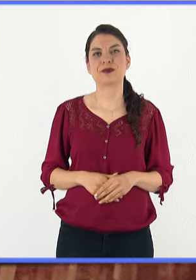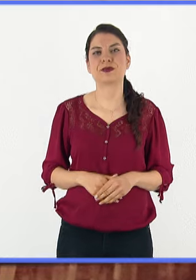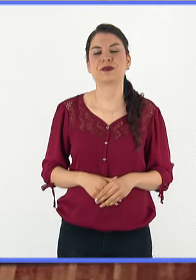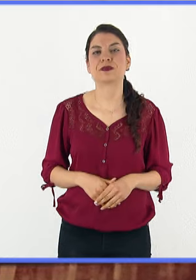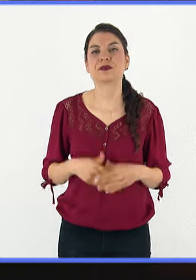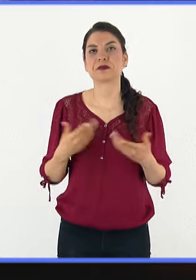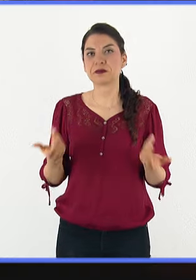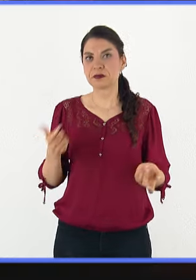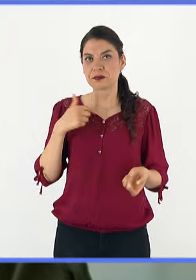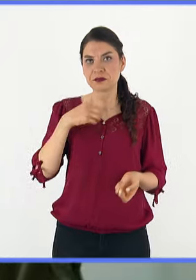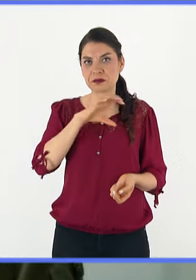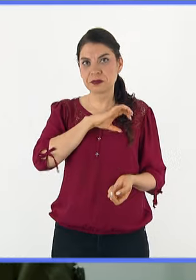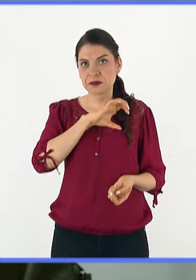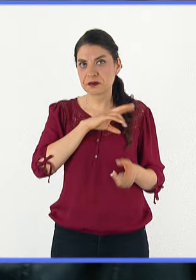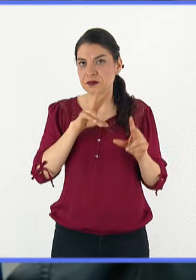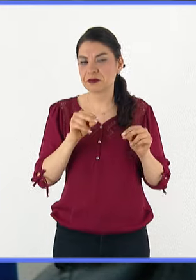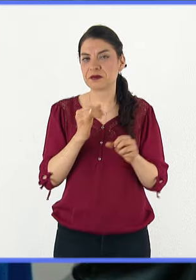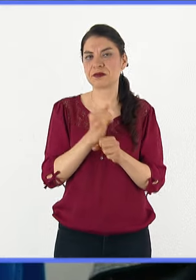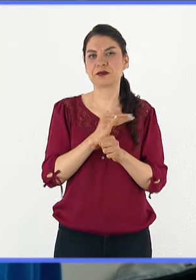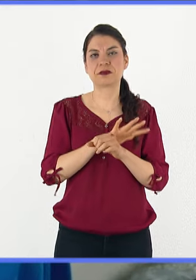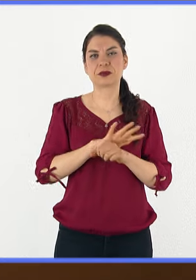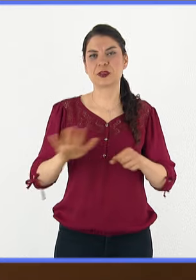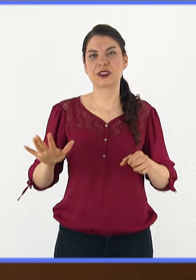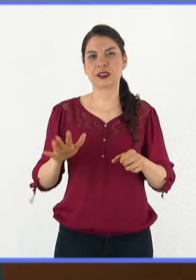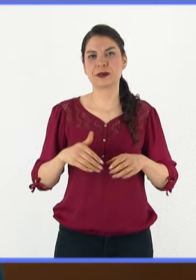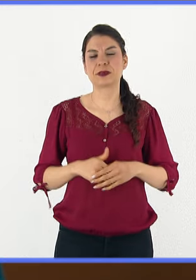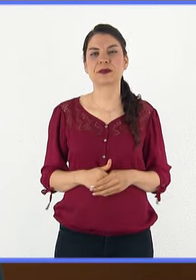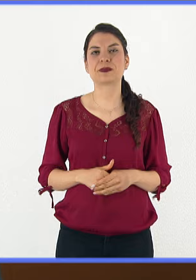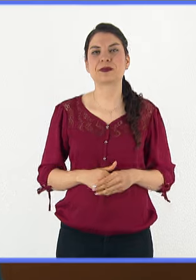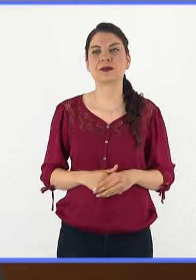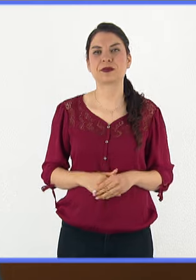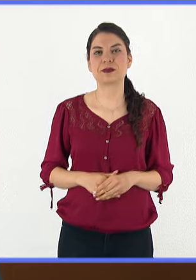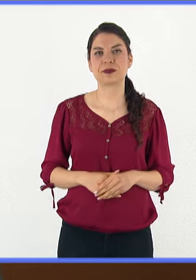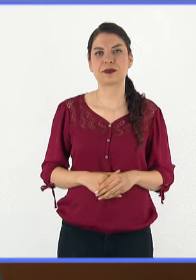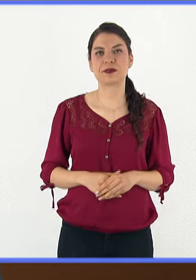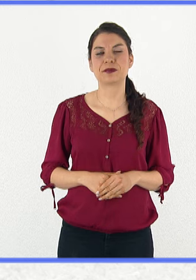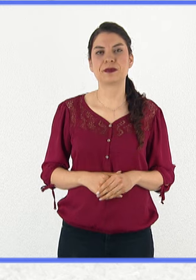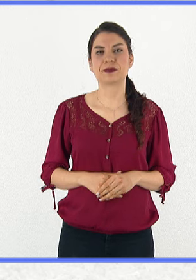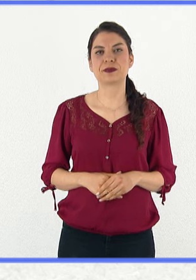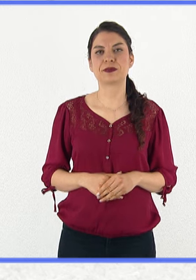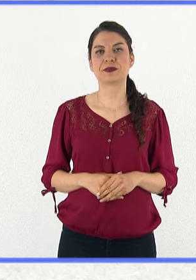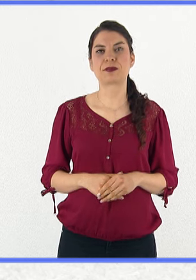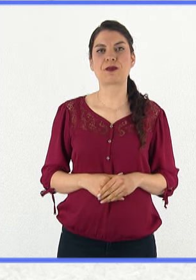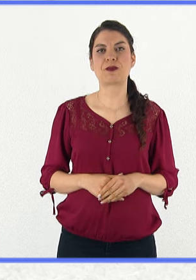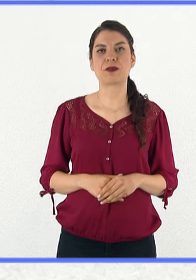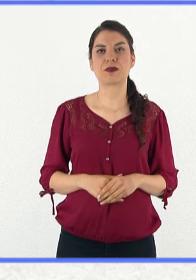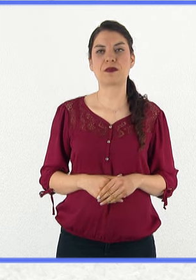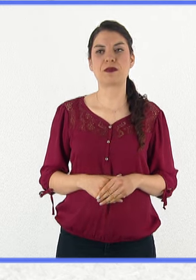a querer Cómo no te voy a querero no te voy a querer Cómo no te voy a querer Cómo no te voy a quer